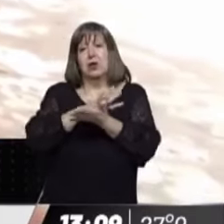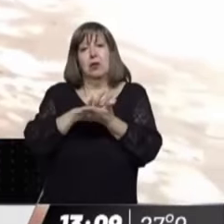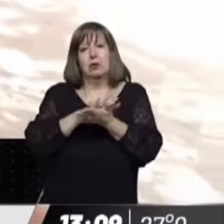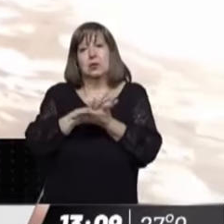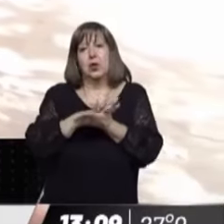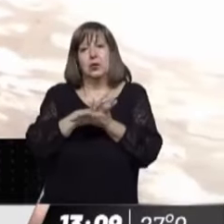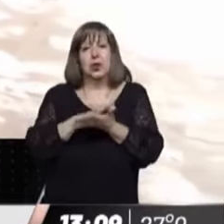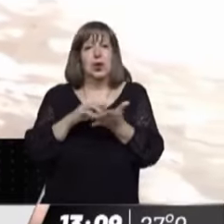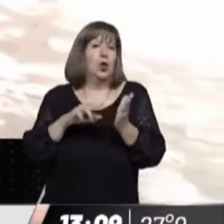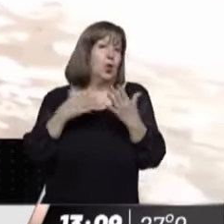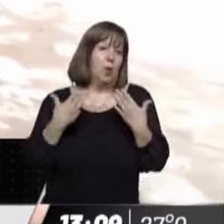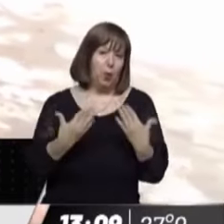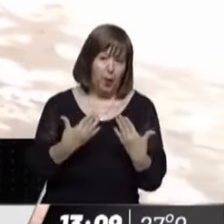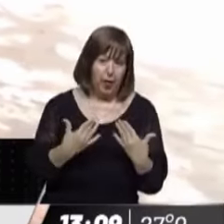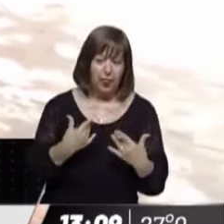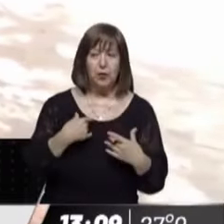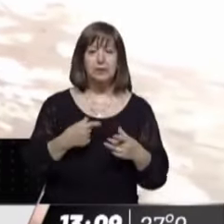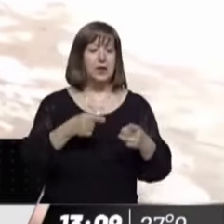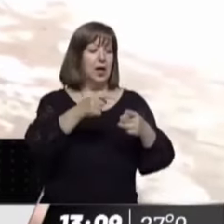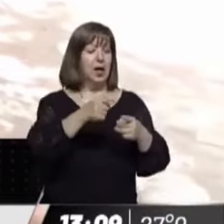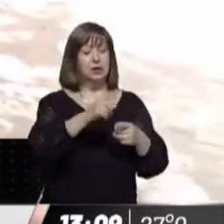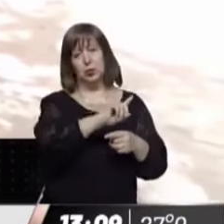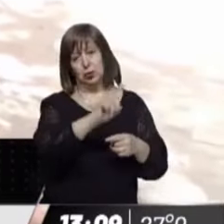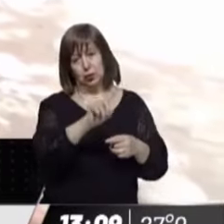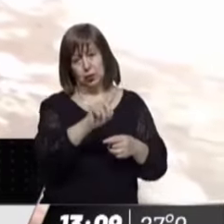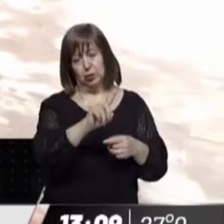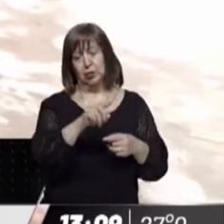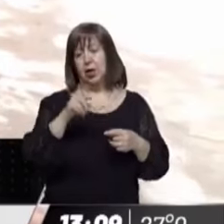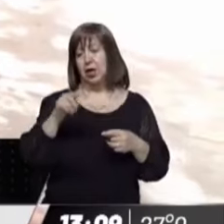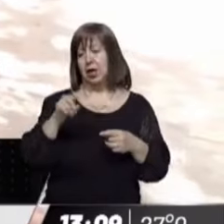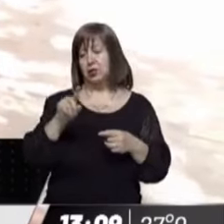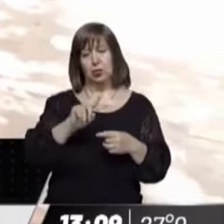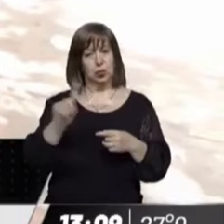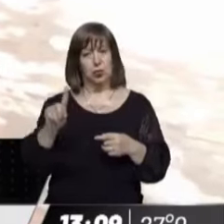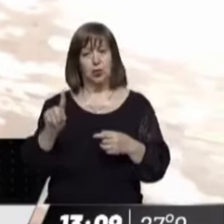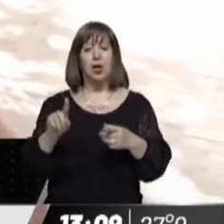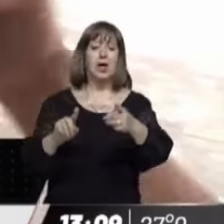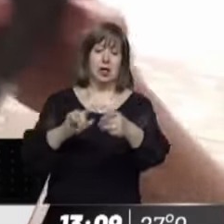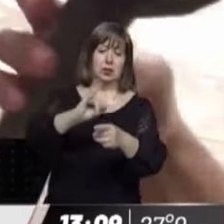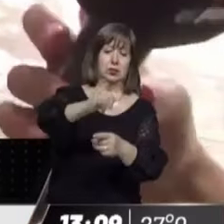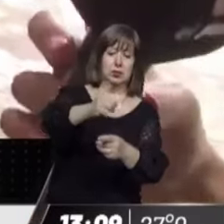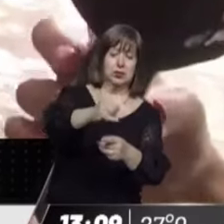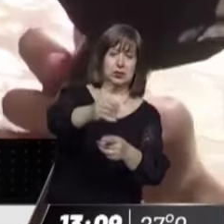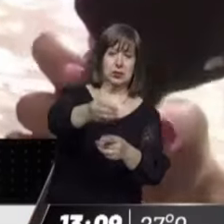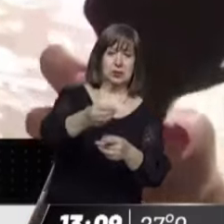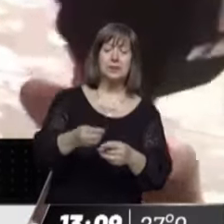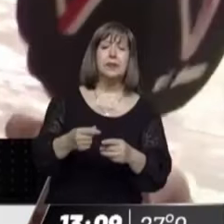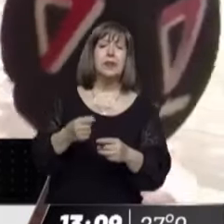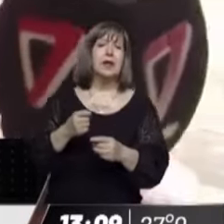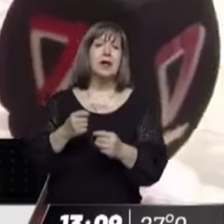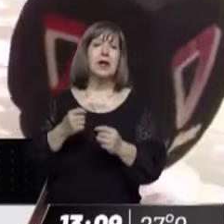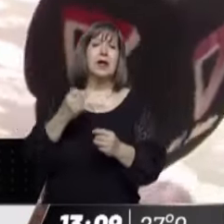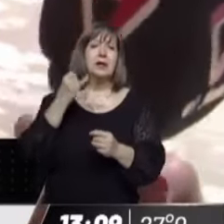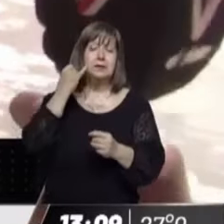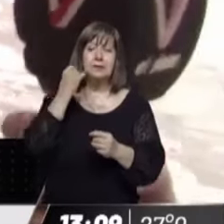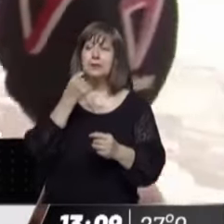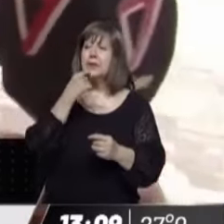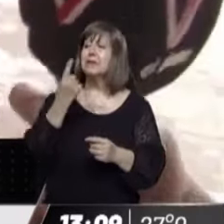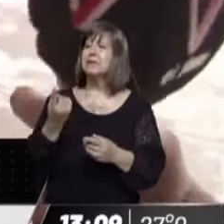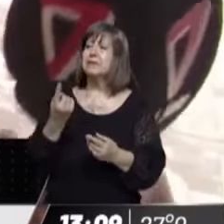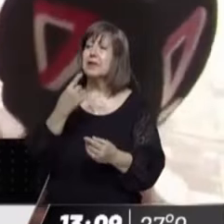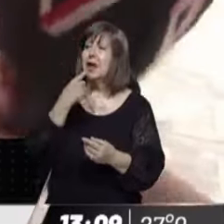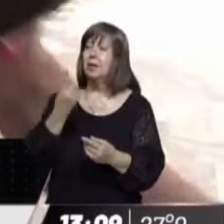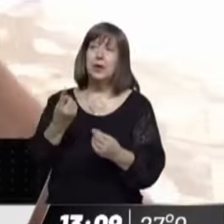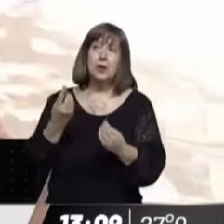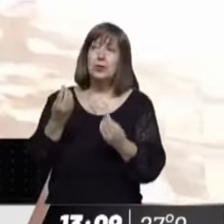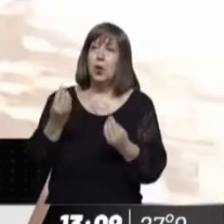hace malabares con la plata. Por ejemplo, ¿qué está muy caro, digamos, que no se consume o se consume menos?